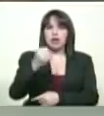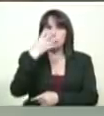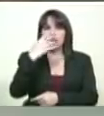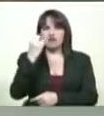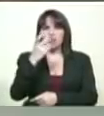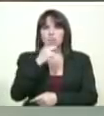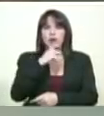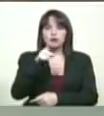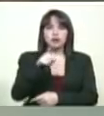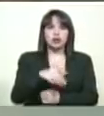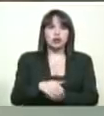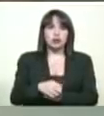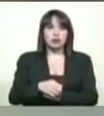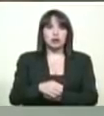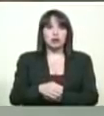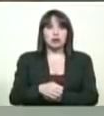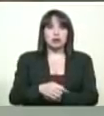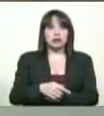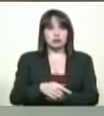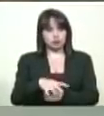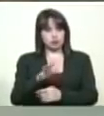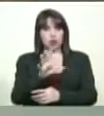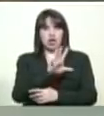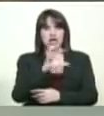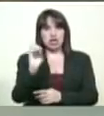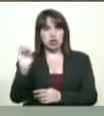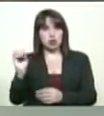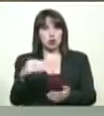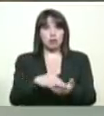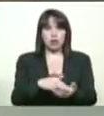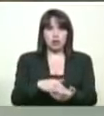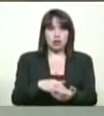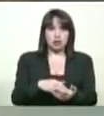pregunté no 500 mil presidentes 500